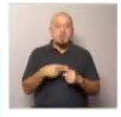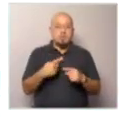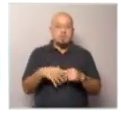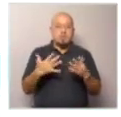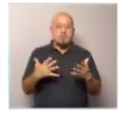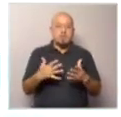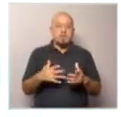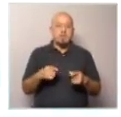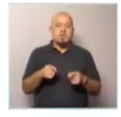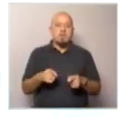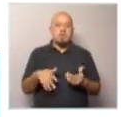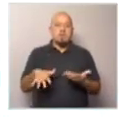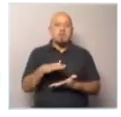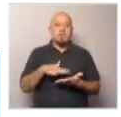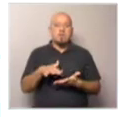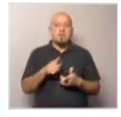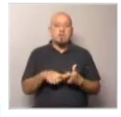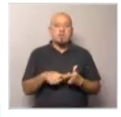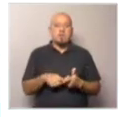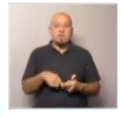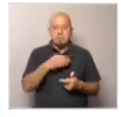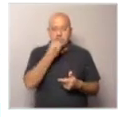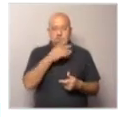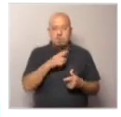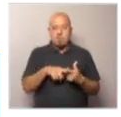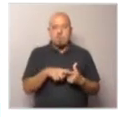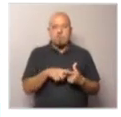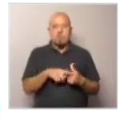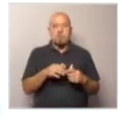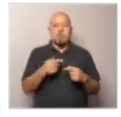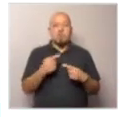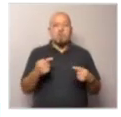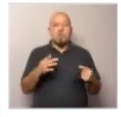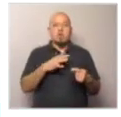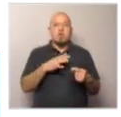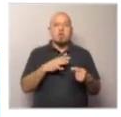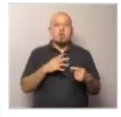y celebrar este espacio apropiado, mejorado y bueno, con las cosas que todavía hay que seguir